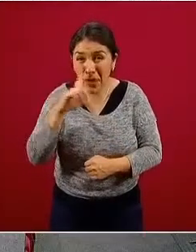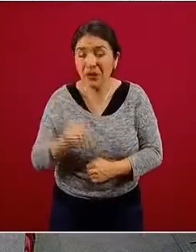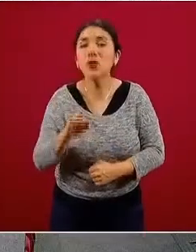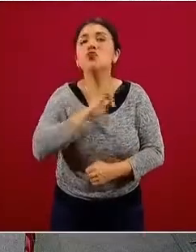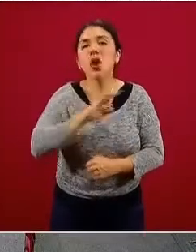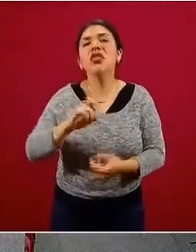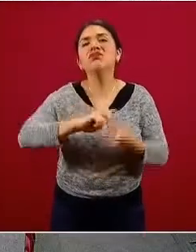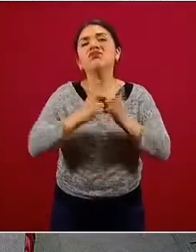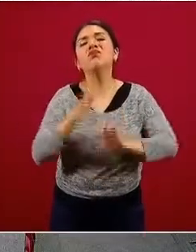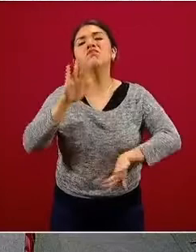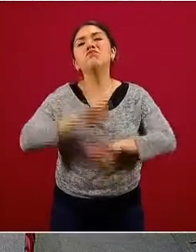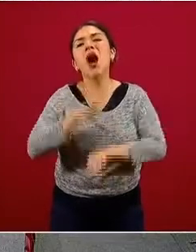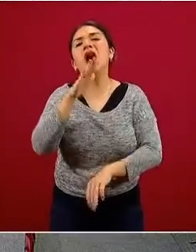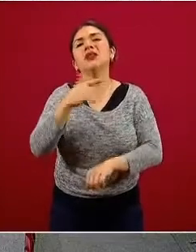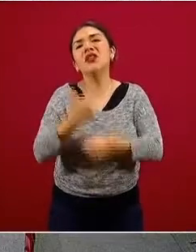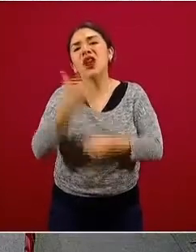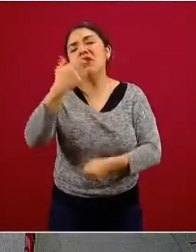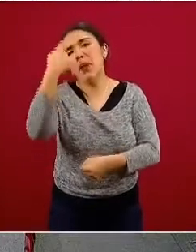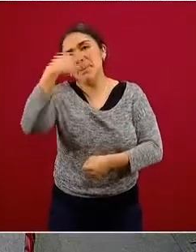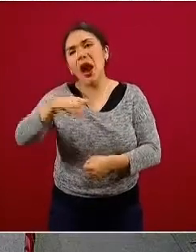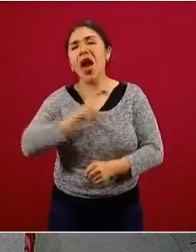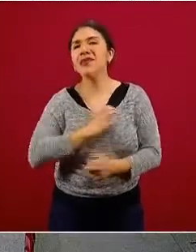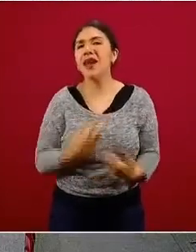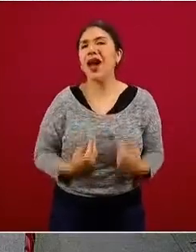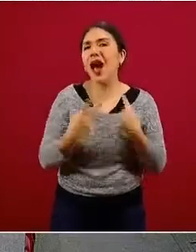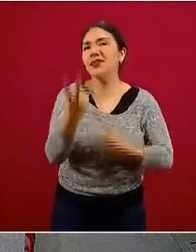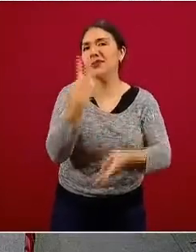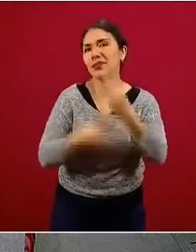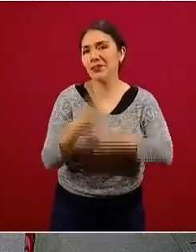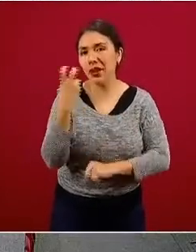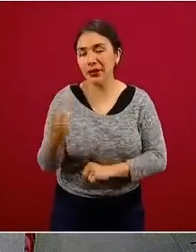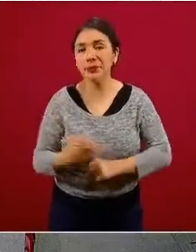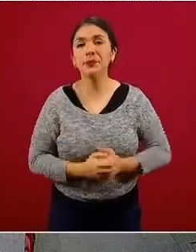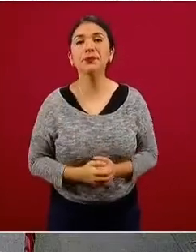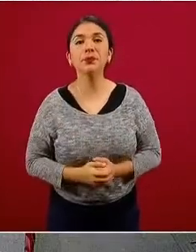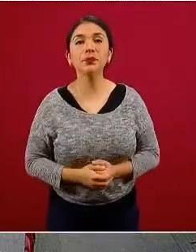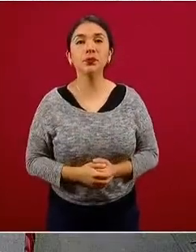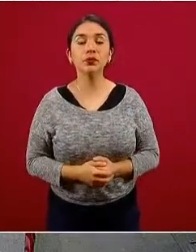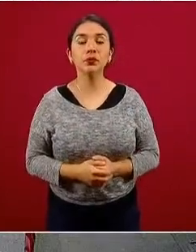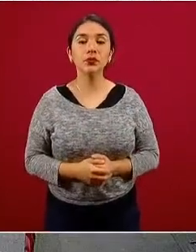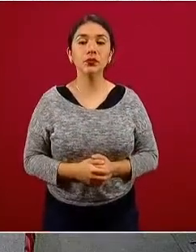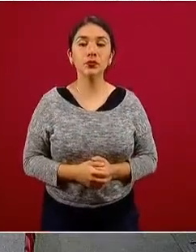luego aumenta el riesgo de algunos tipos de cáncer. La siguiente, por favor.